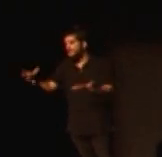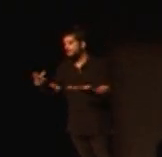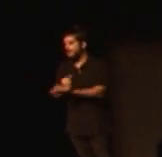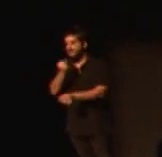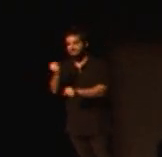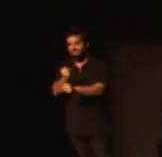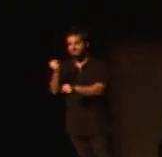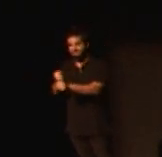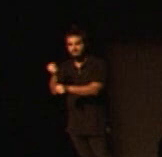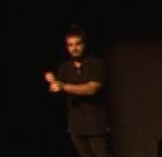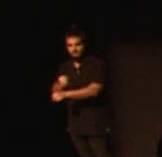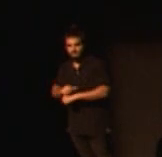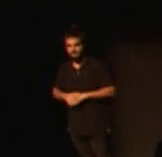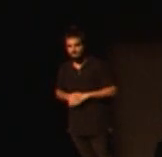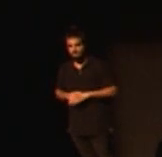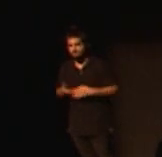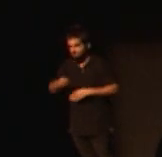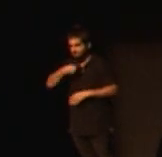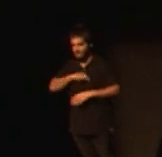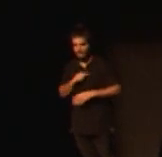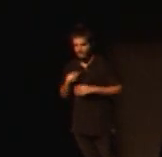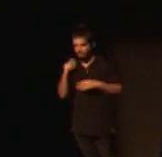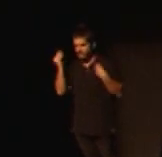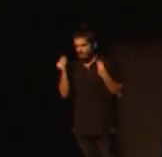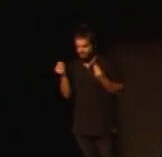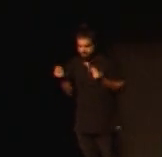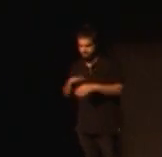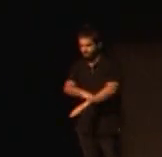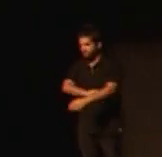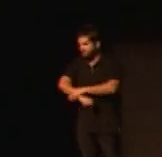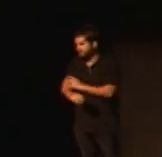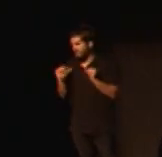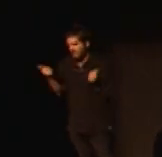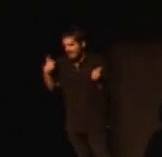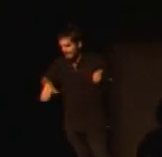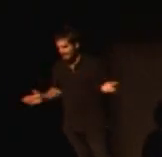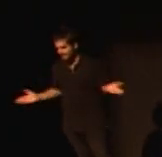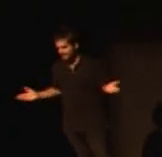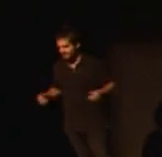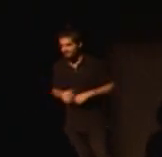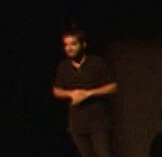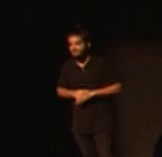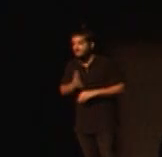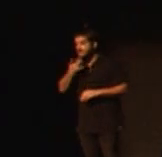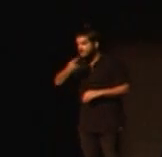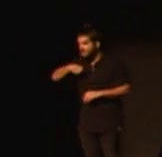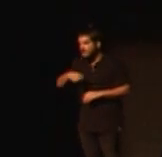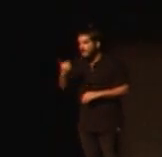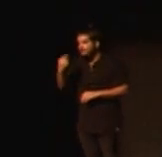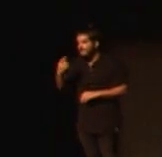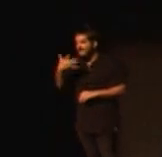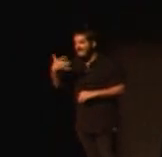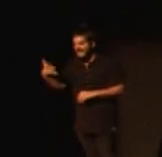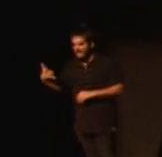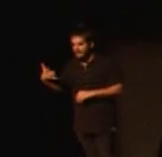mejor. Y dijimos, pues vamos a ponernos manos a la obra, ¿verdad? Si tenemos a 1,500, permitidme que lo diga de esta forma,